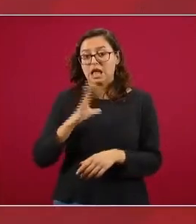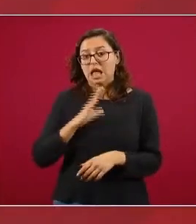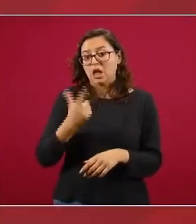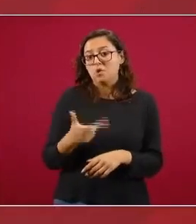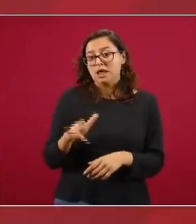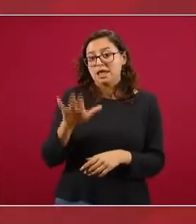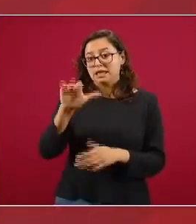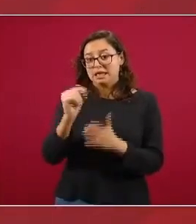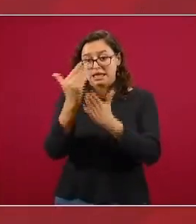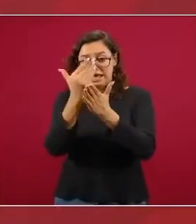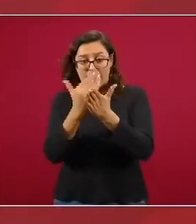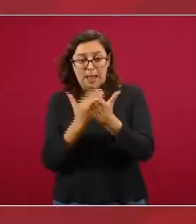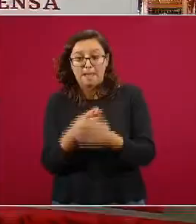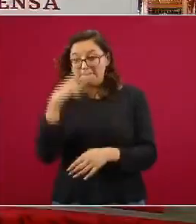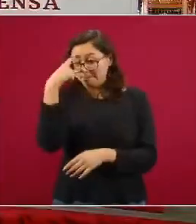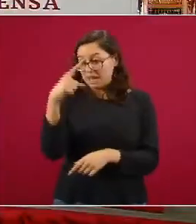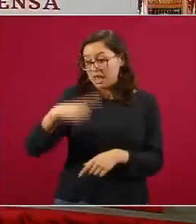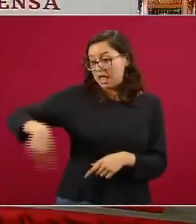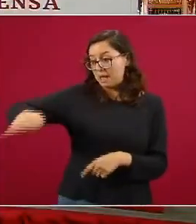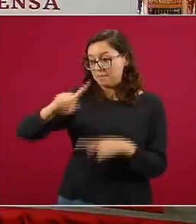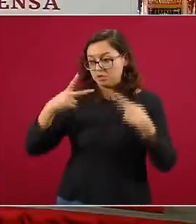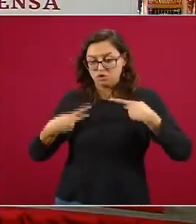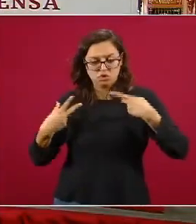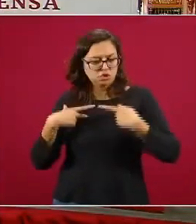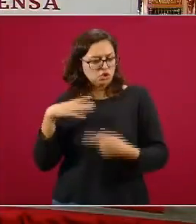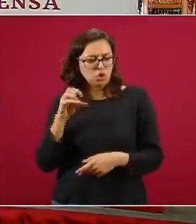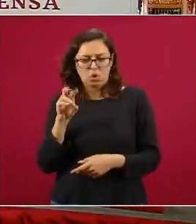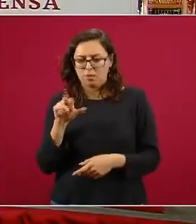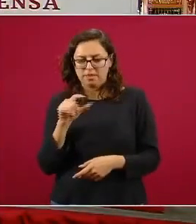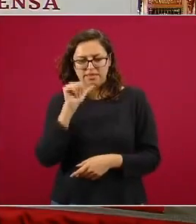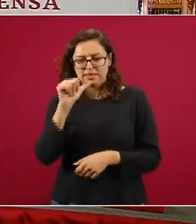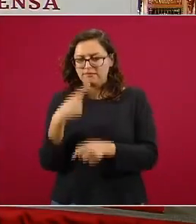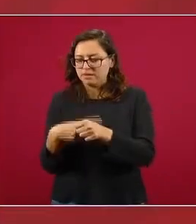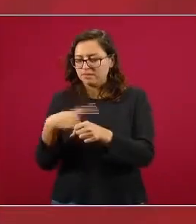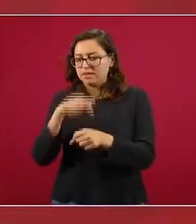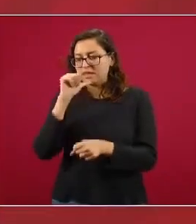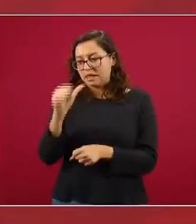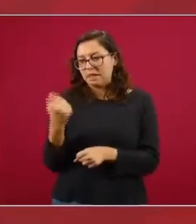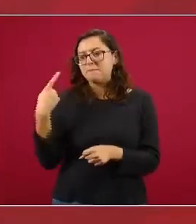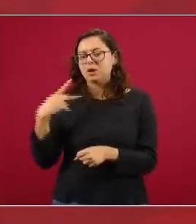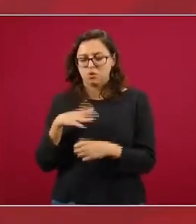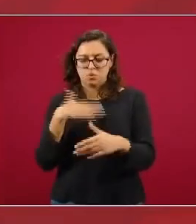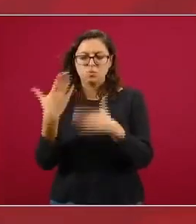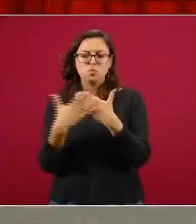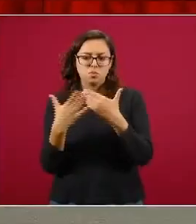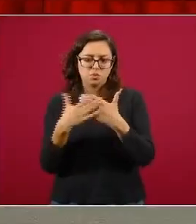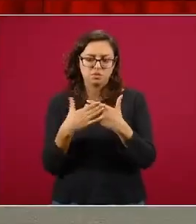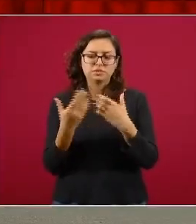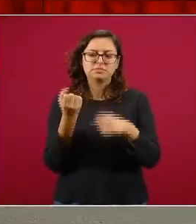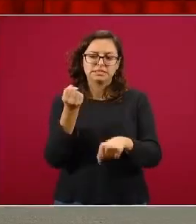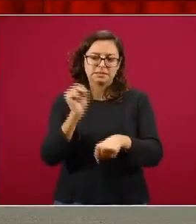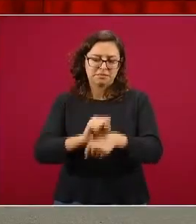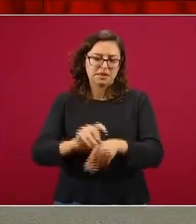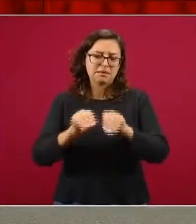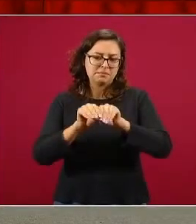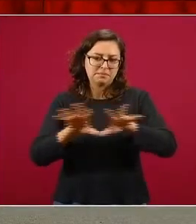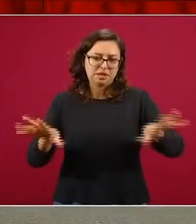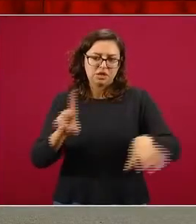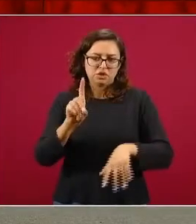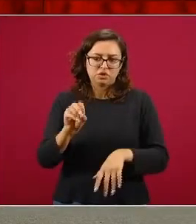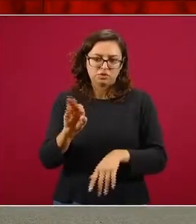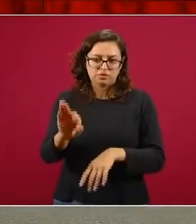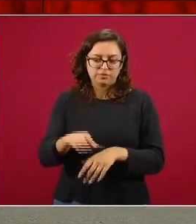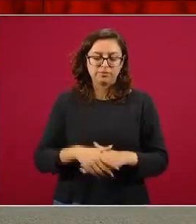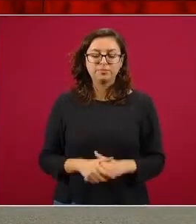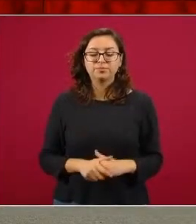de atención médica para personas que no tienen COVID, sino lo demás, que será próximamente publicada la próxima semana en el Diario